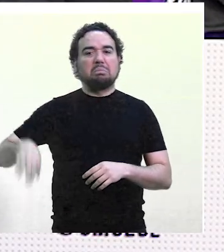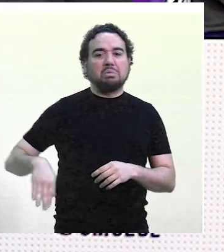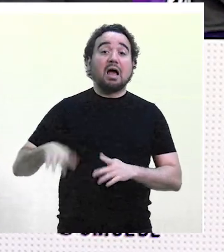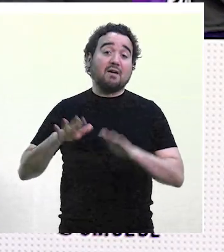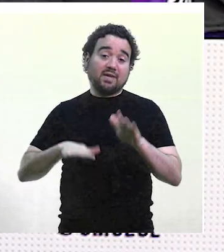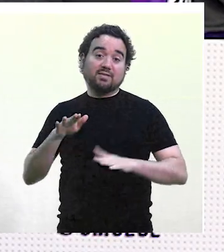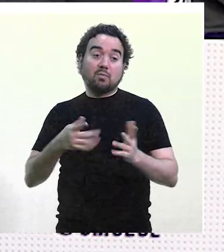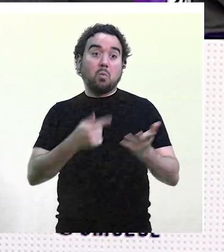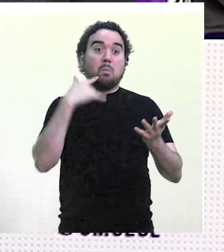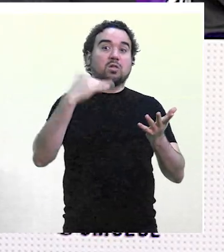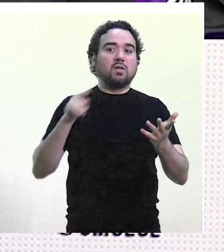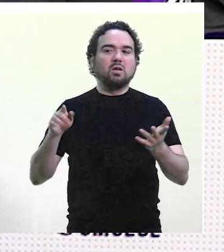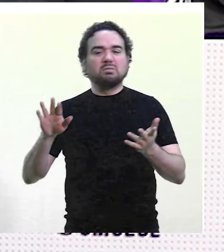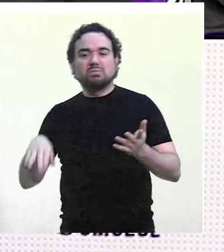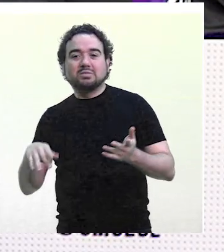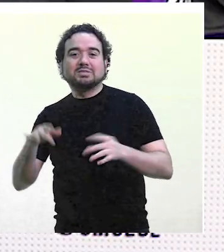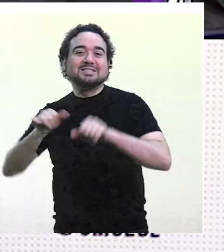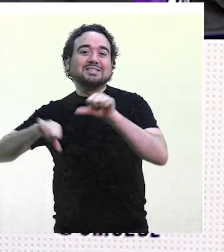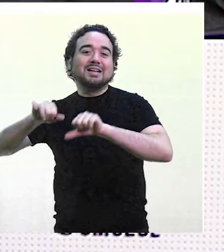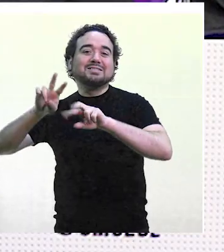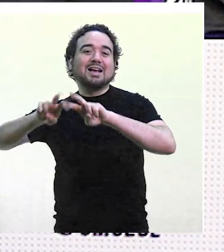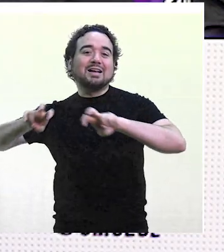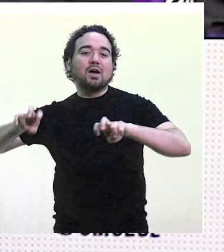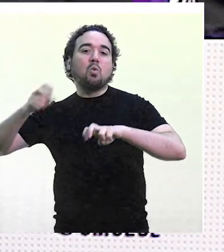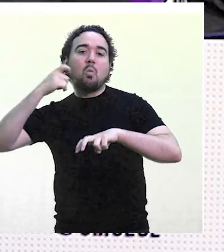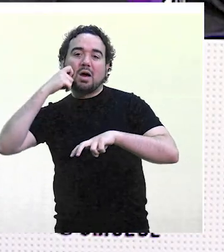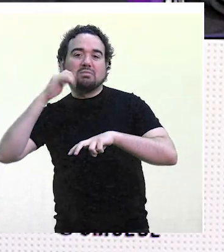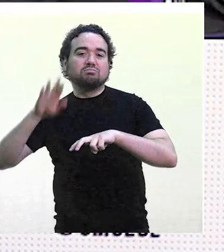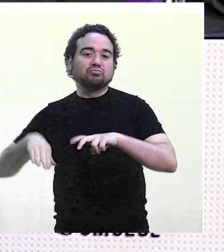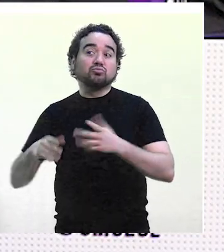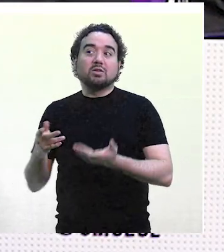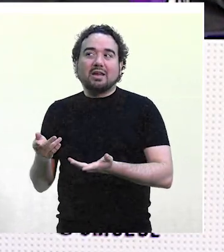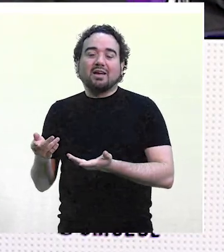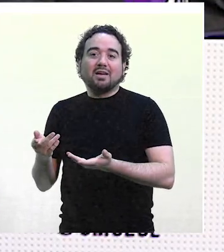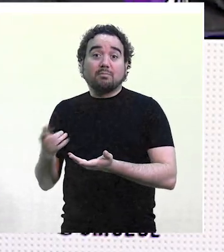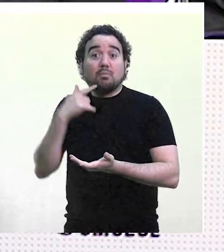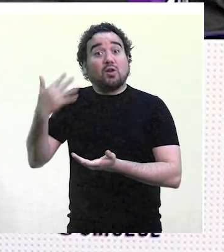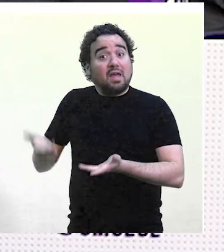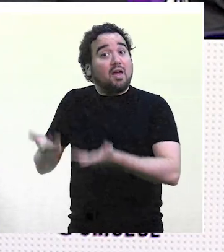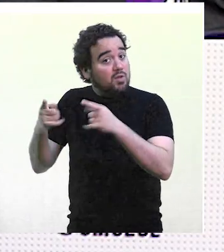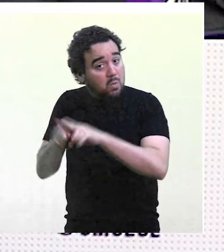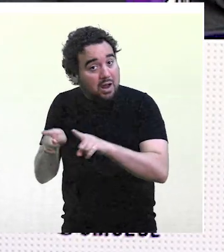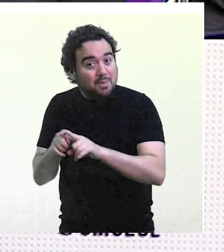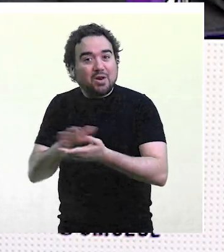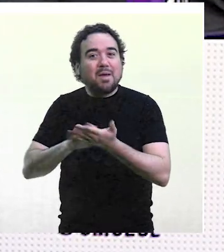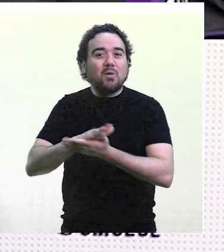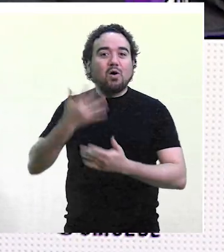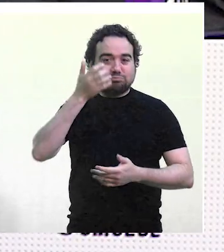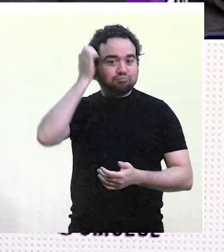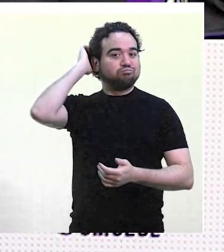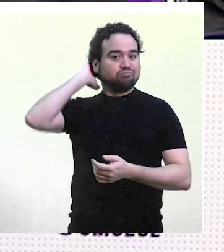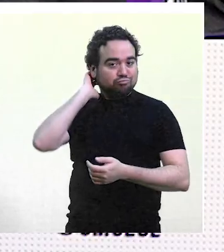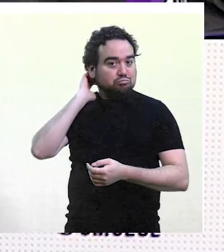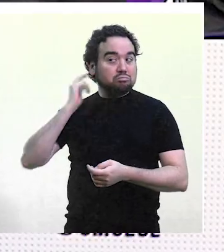una humanista. Entonces ahí, por ejemplo, voy a dar el ejemplo de la misma, de la dinámica, por ejemplo, de Gabriela Mistral,